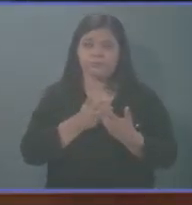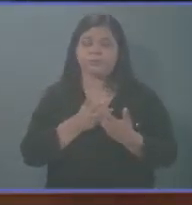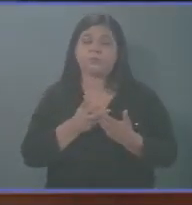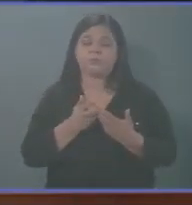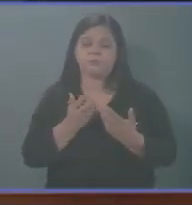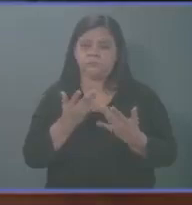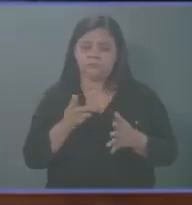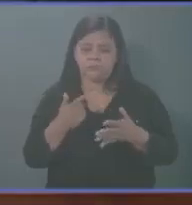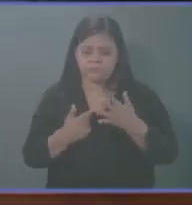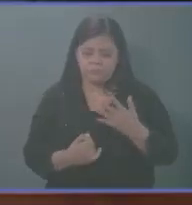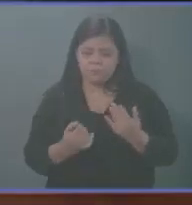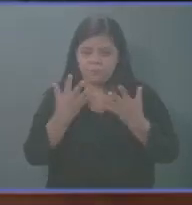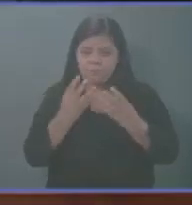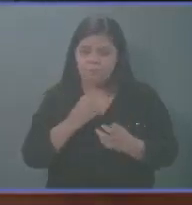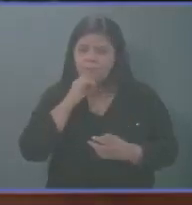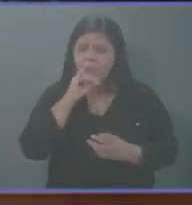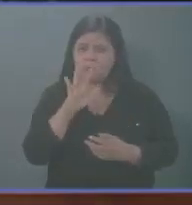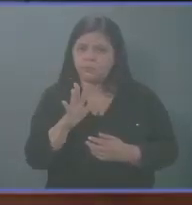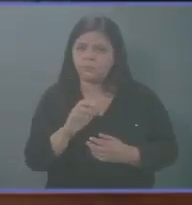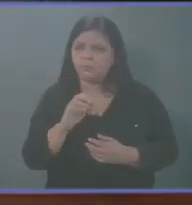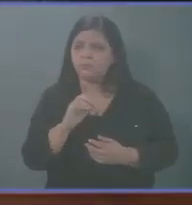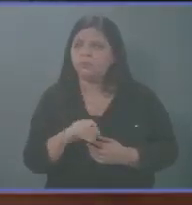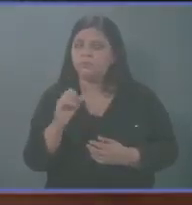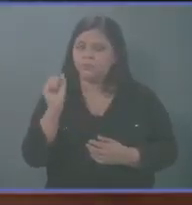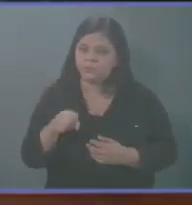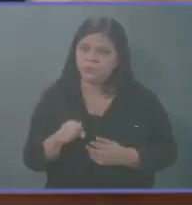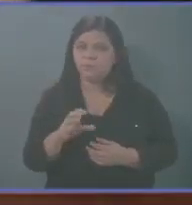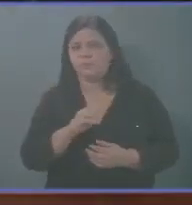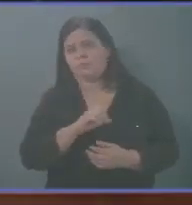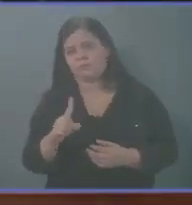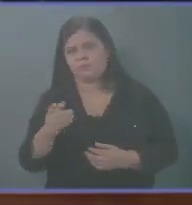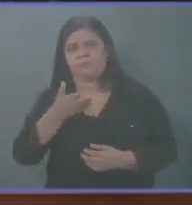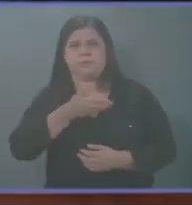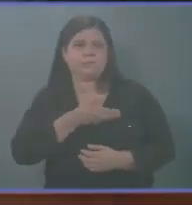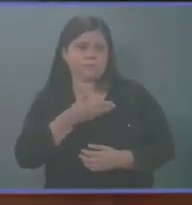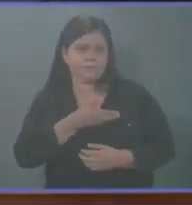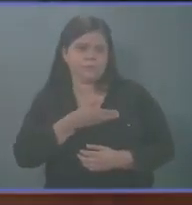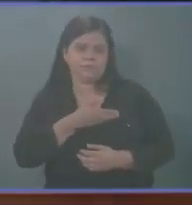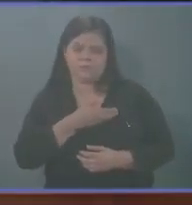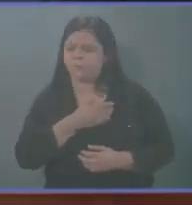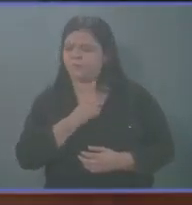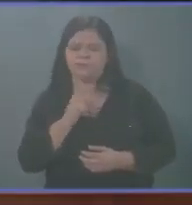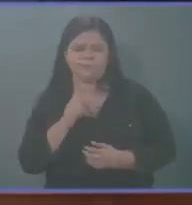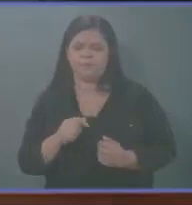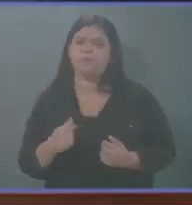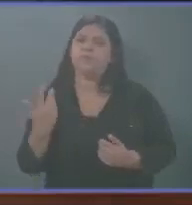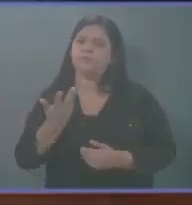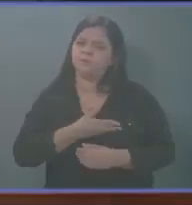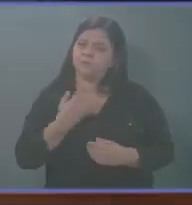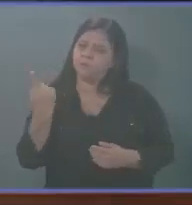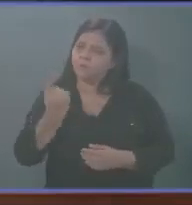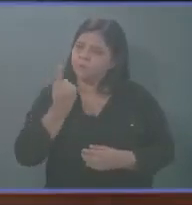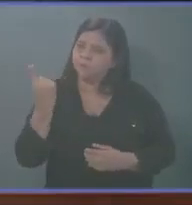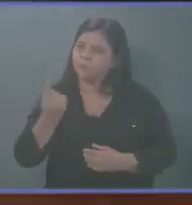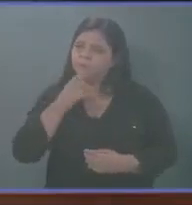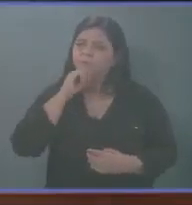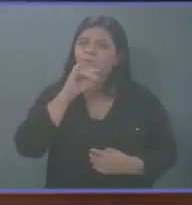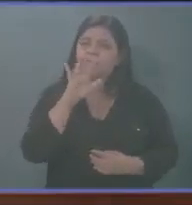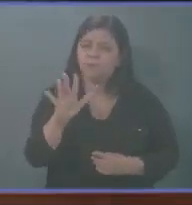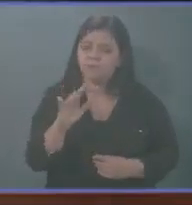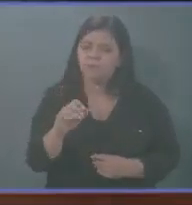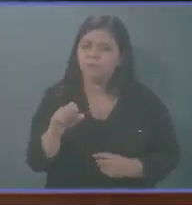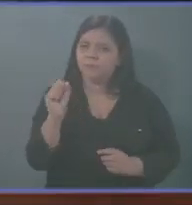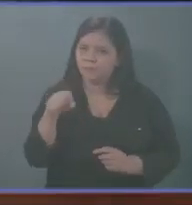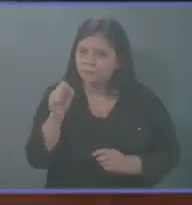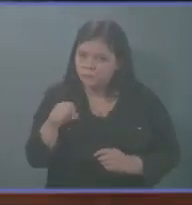el tenor de la ley es decir, es no decir si es culpable o no es culpable el indiciado, sino que ver si